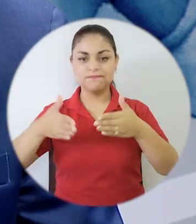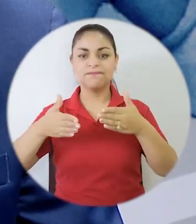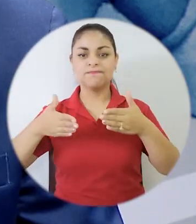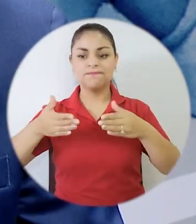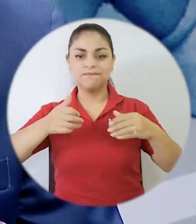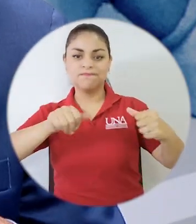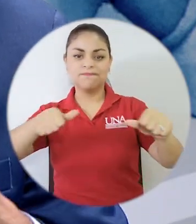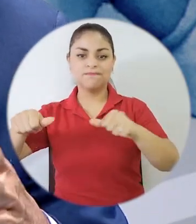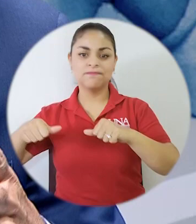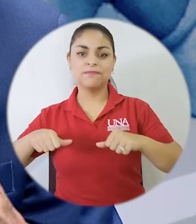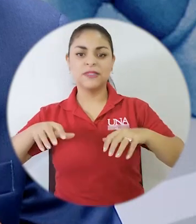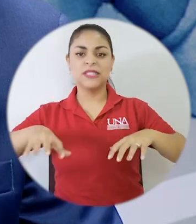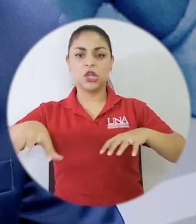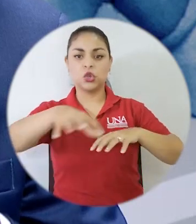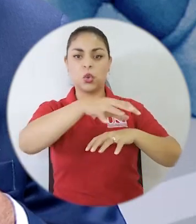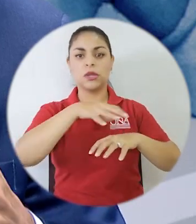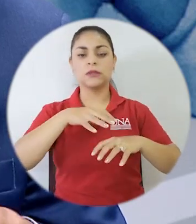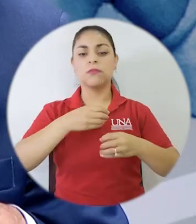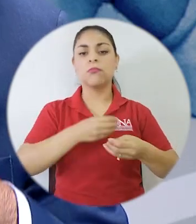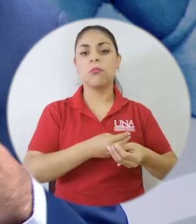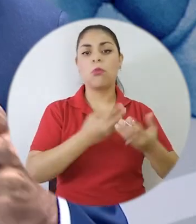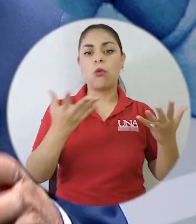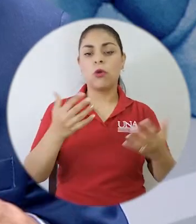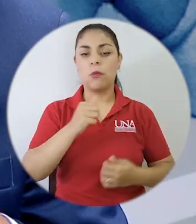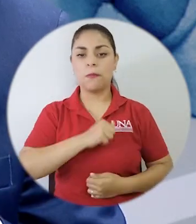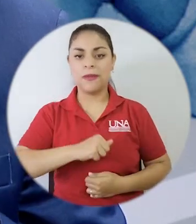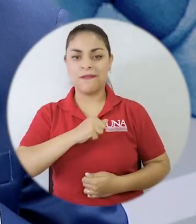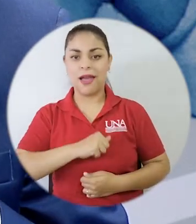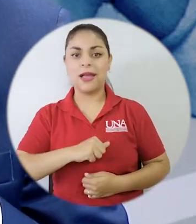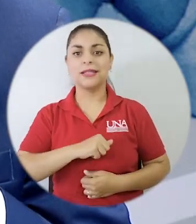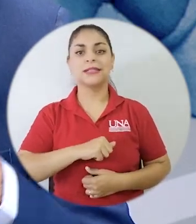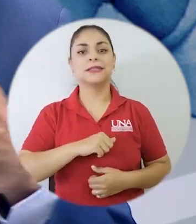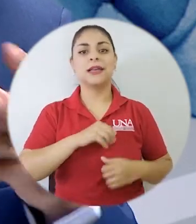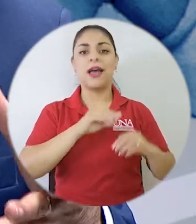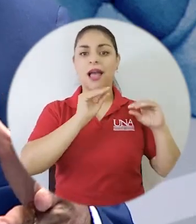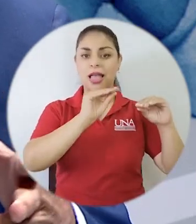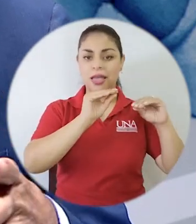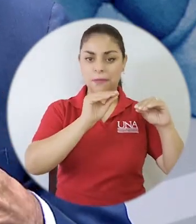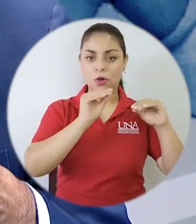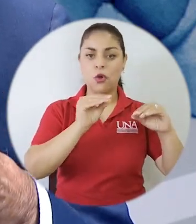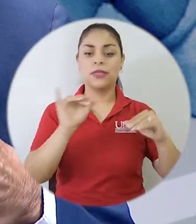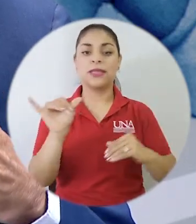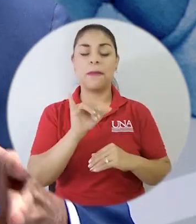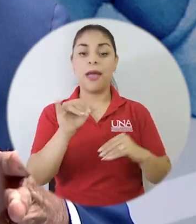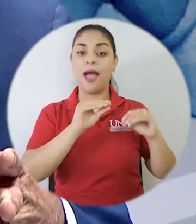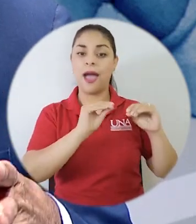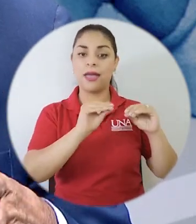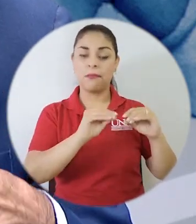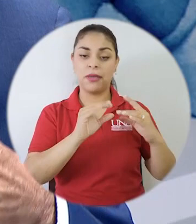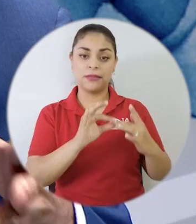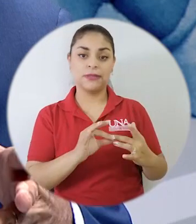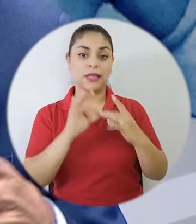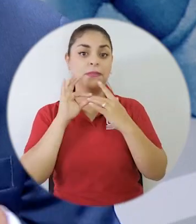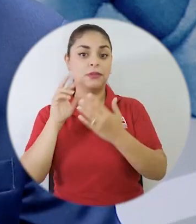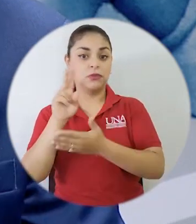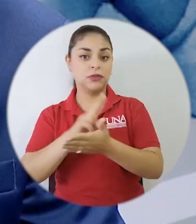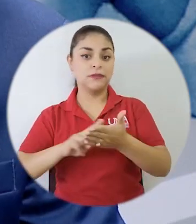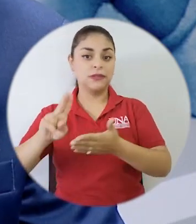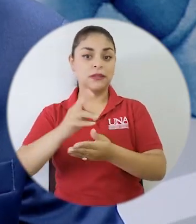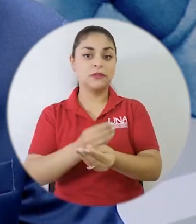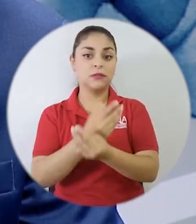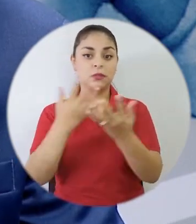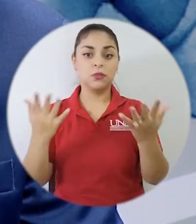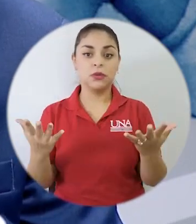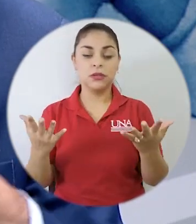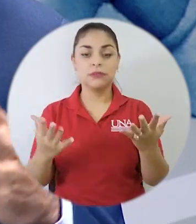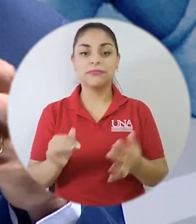concertación de los sectores, alianzas estratégicas público-privadas con el sector académico, y aquí la academia, especialmente